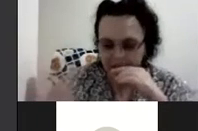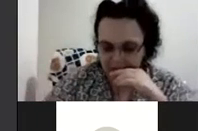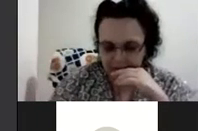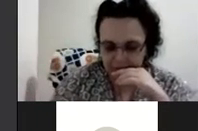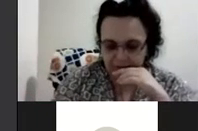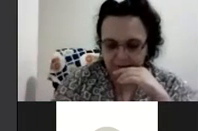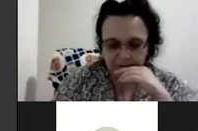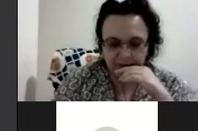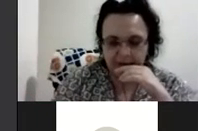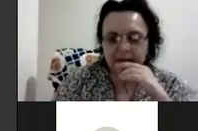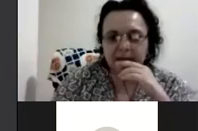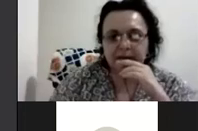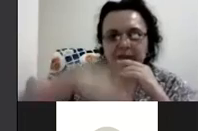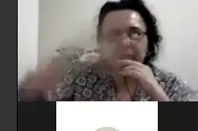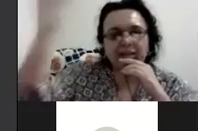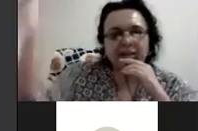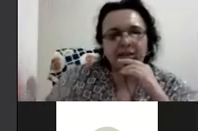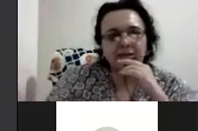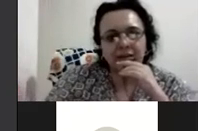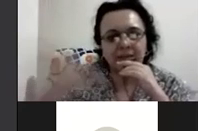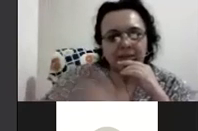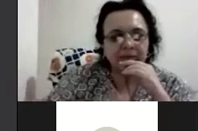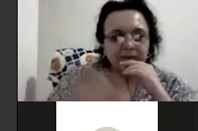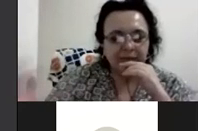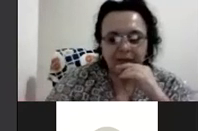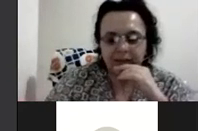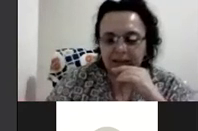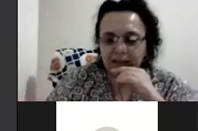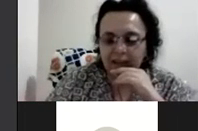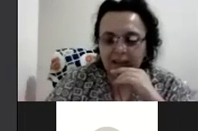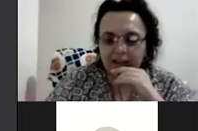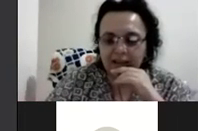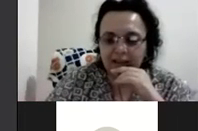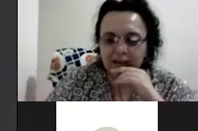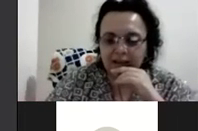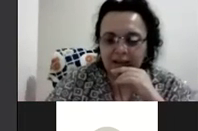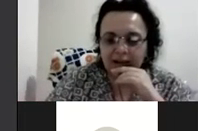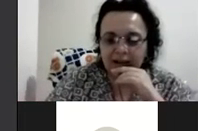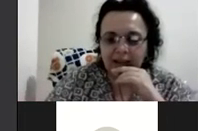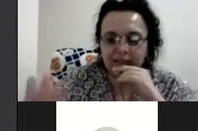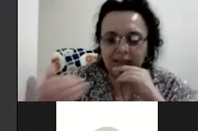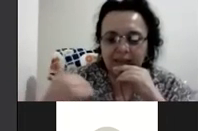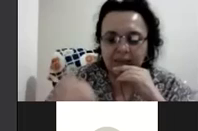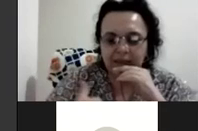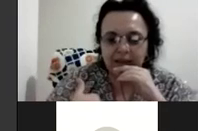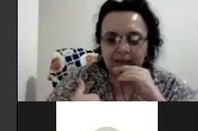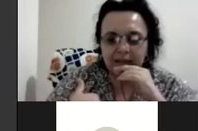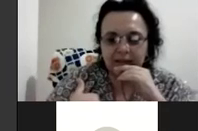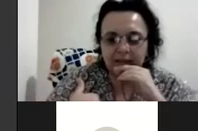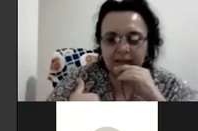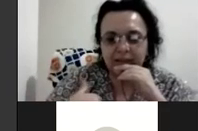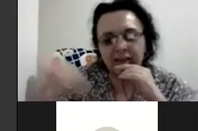papá estuvo con mi mamá y se llevaban tanto tiempo que la gente de mi